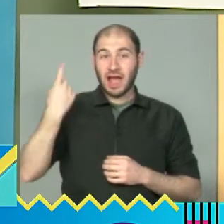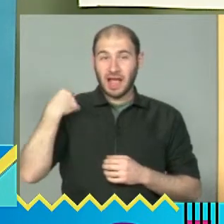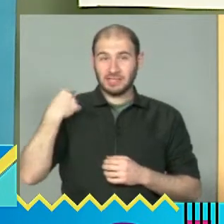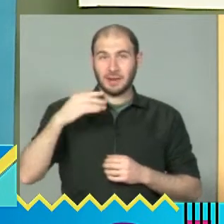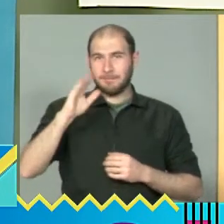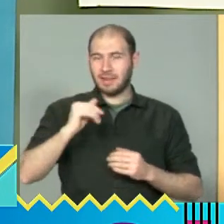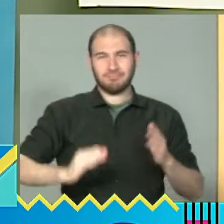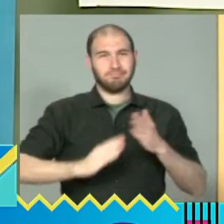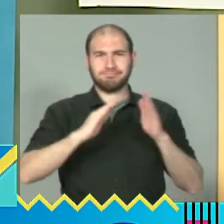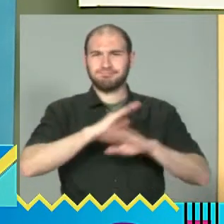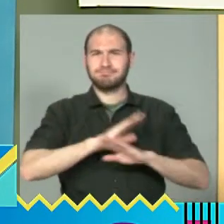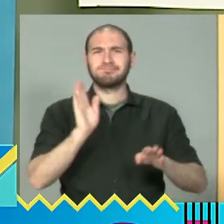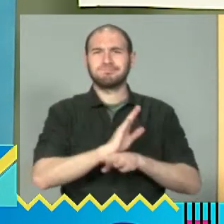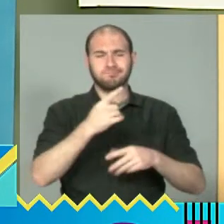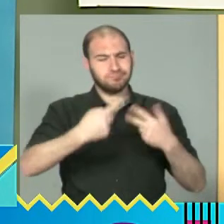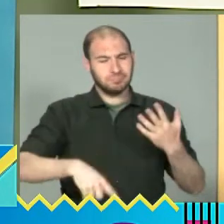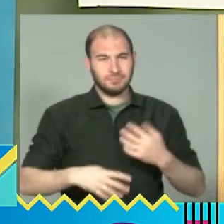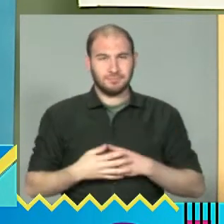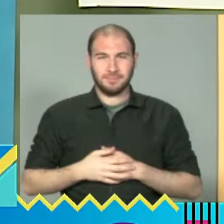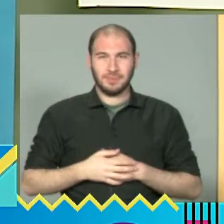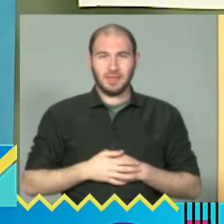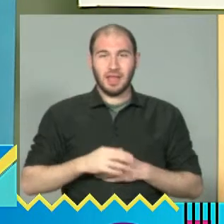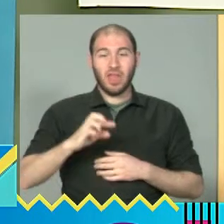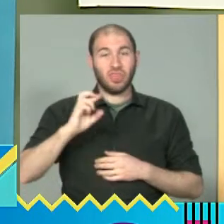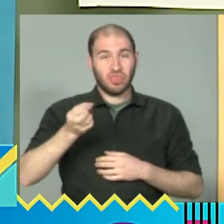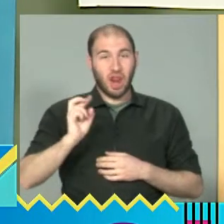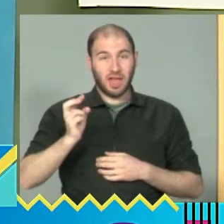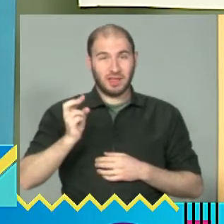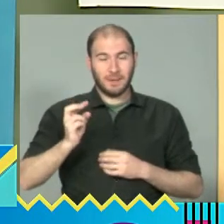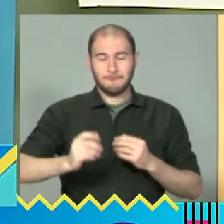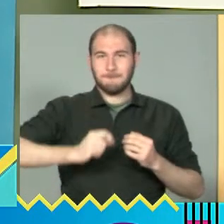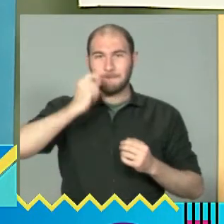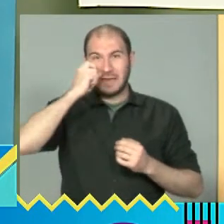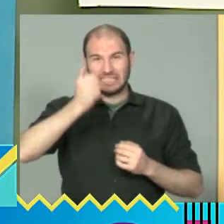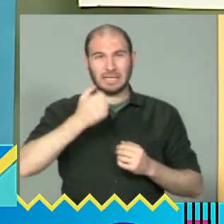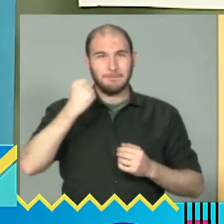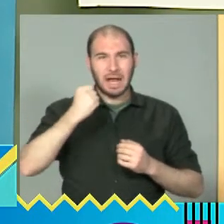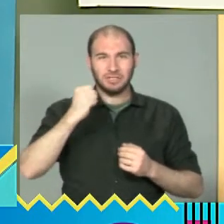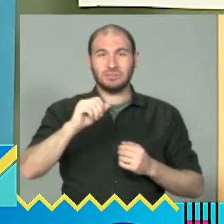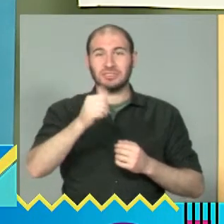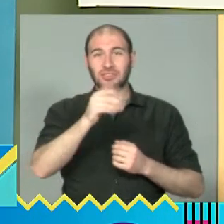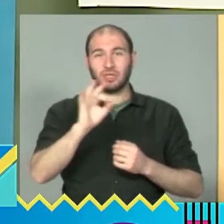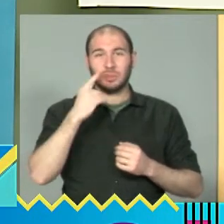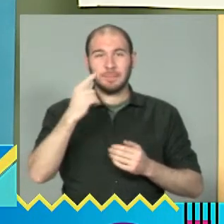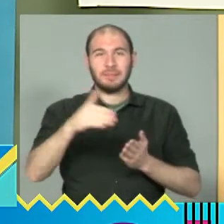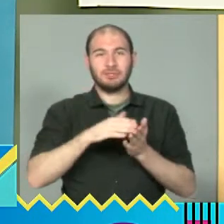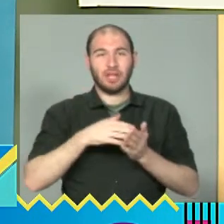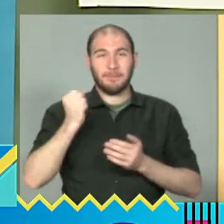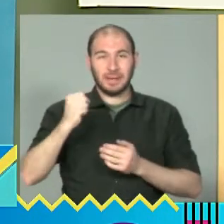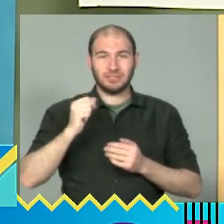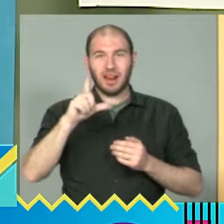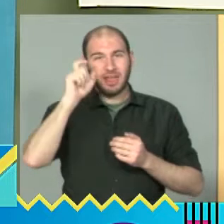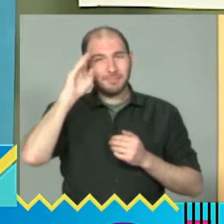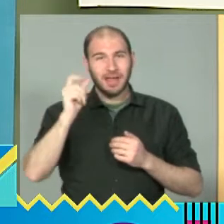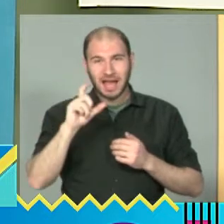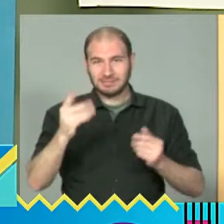el supermartes. ¿Qué significaba todo esto? Bueno, el dólar a picos de 26 pesos, 650.000 millones de pesos en